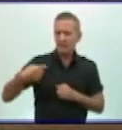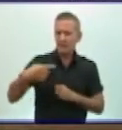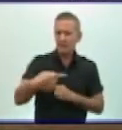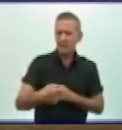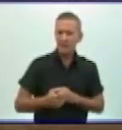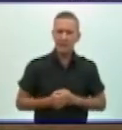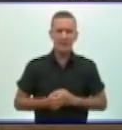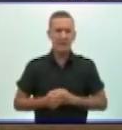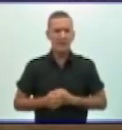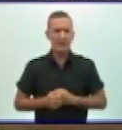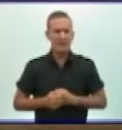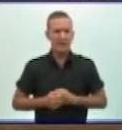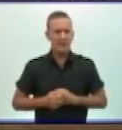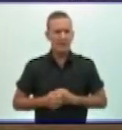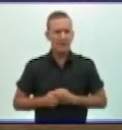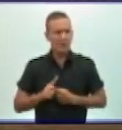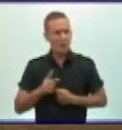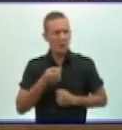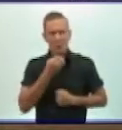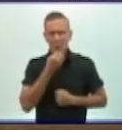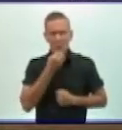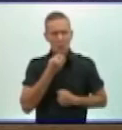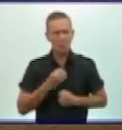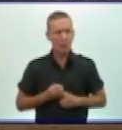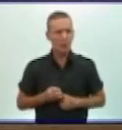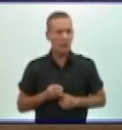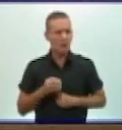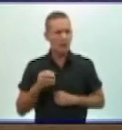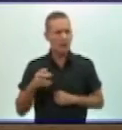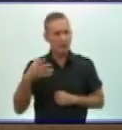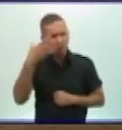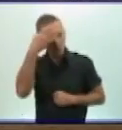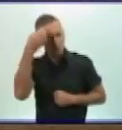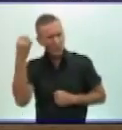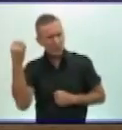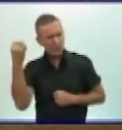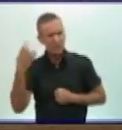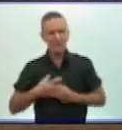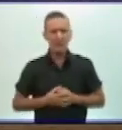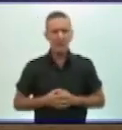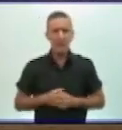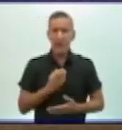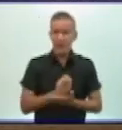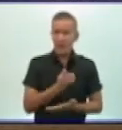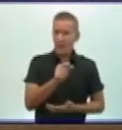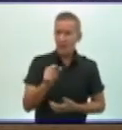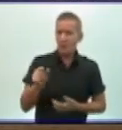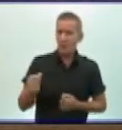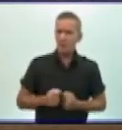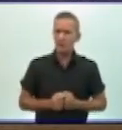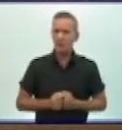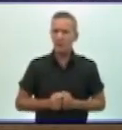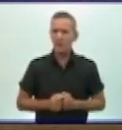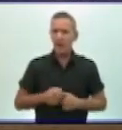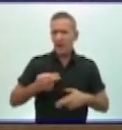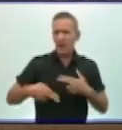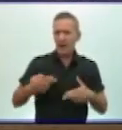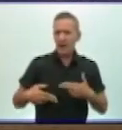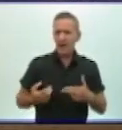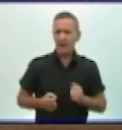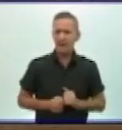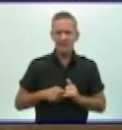menor entereza, pero que no podemos obviar. A mis estudiantes, ya les he encomendado la tarea de realizar una